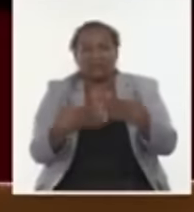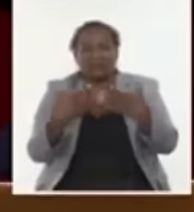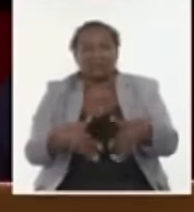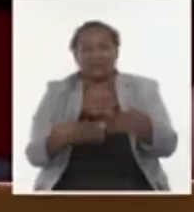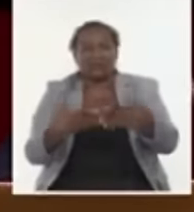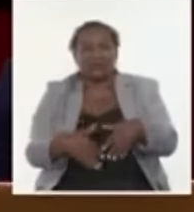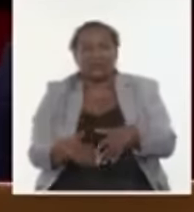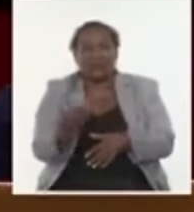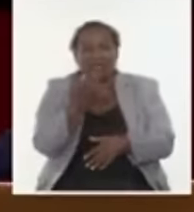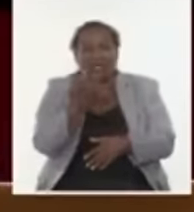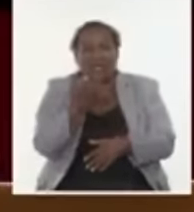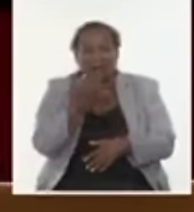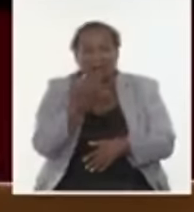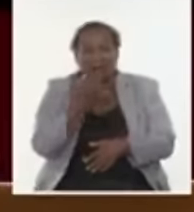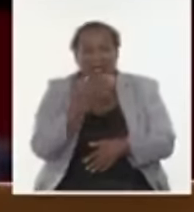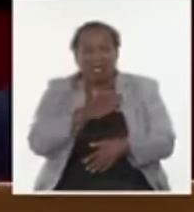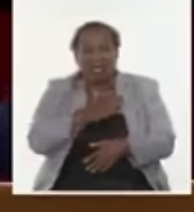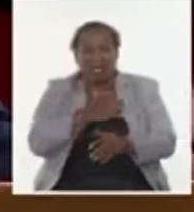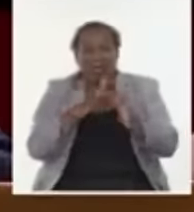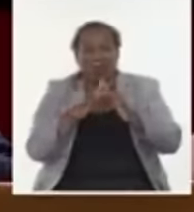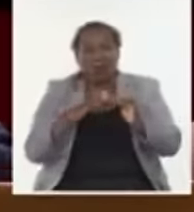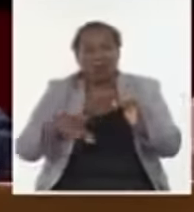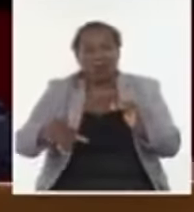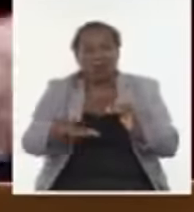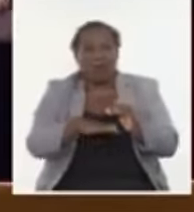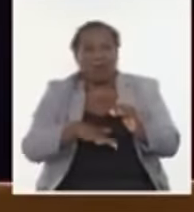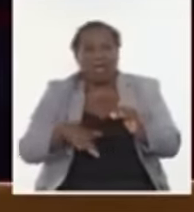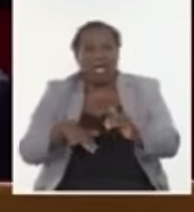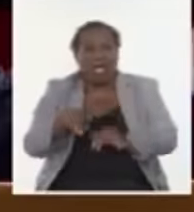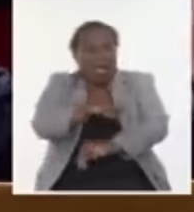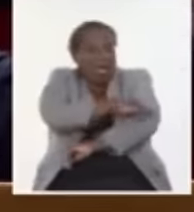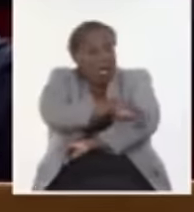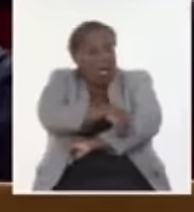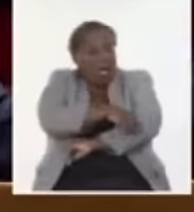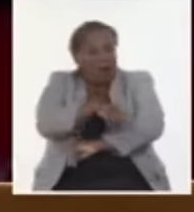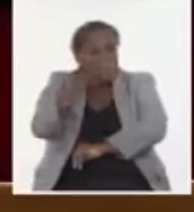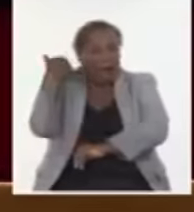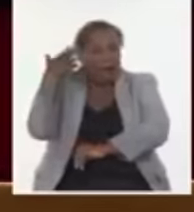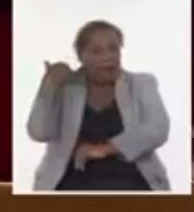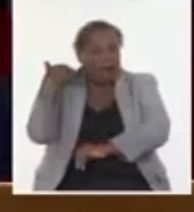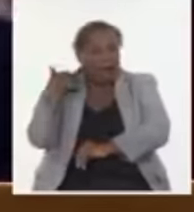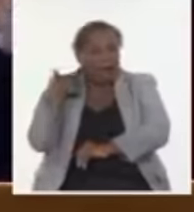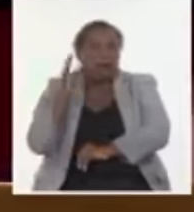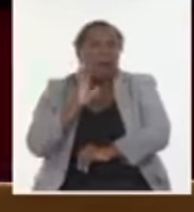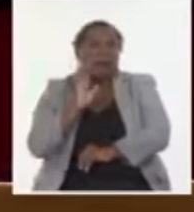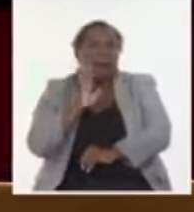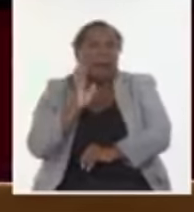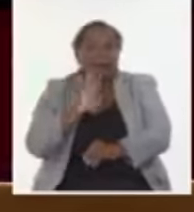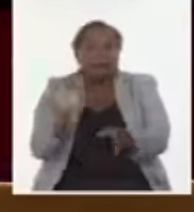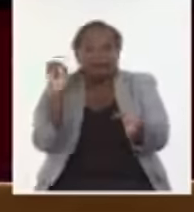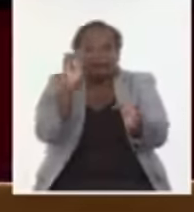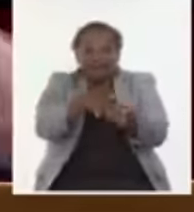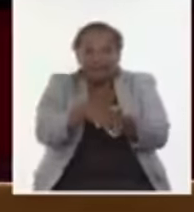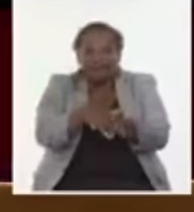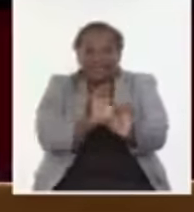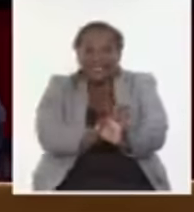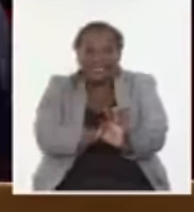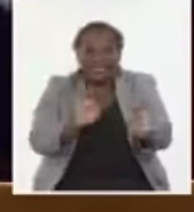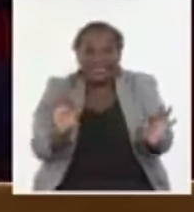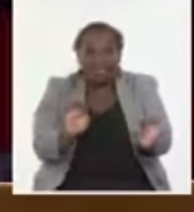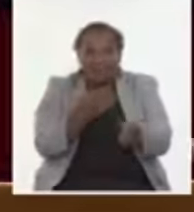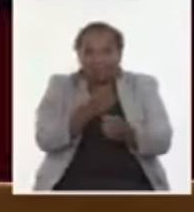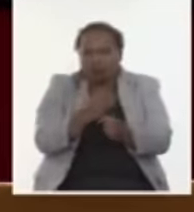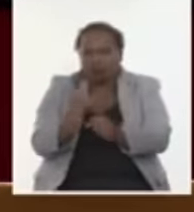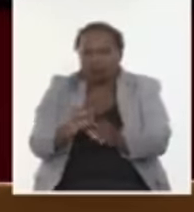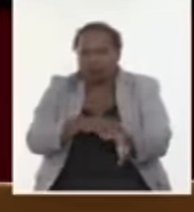alimentos en la misma comunidad, en una esquina donde había improvisado un basurero, se limpia. Ahí mismo se